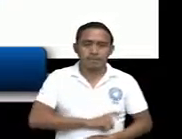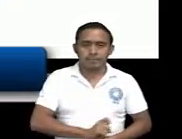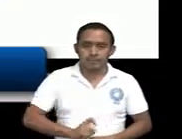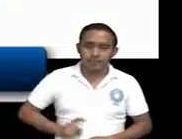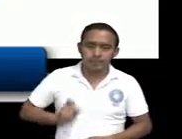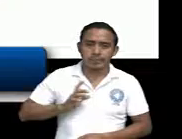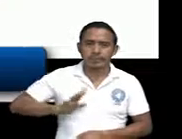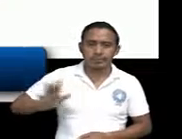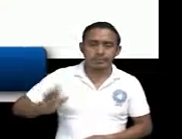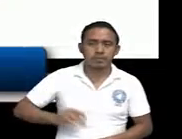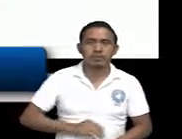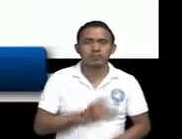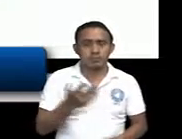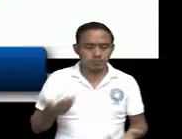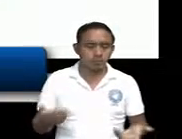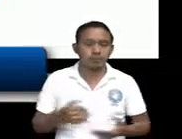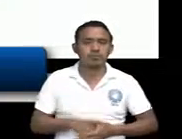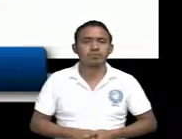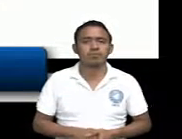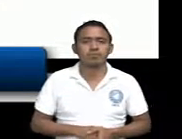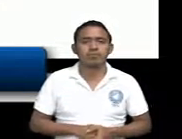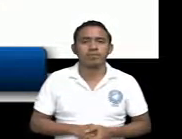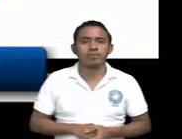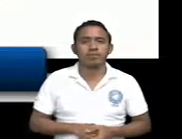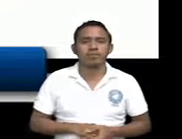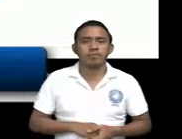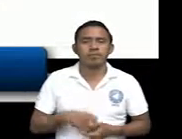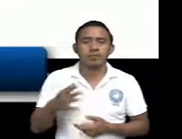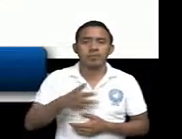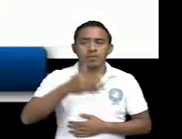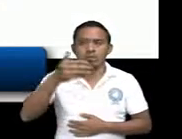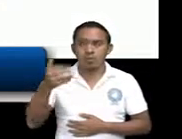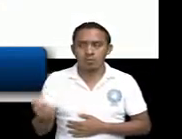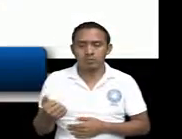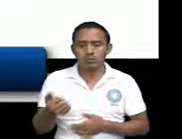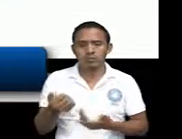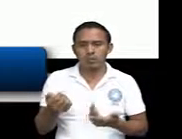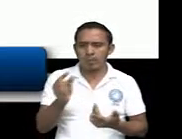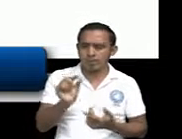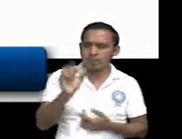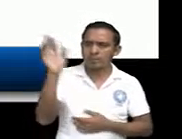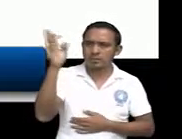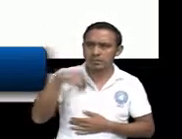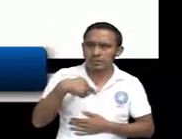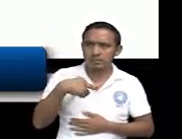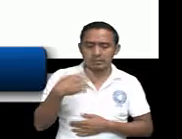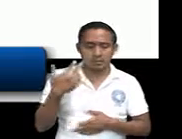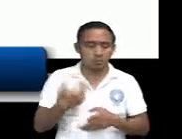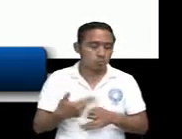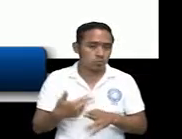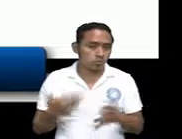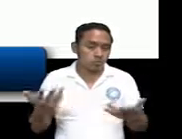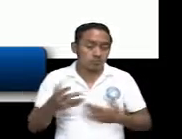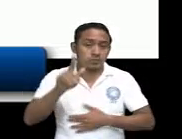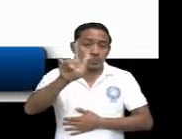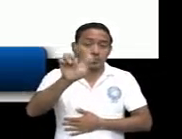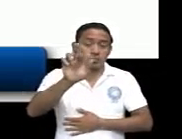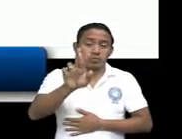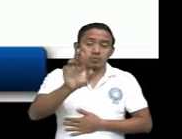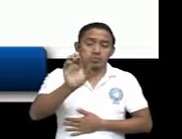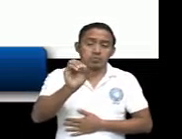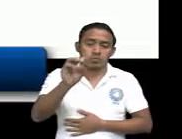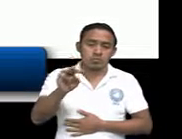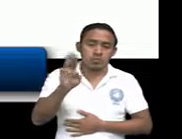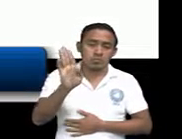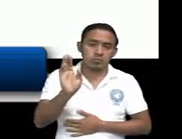son de tipo tropical. Sí. Y hay otros casos pues, que son un poco más extraños, que son las trombosis. Los trombos son coágulos que